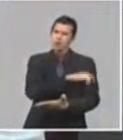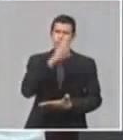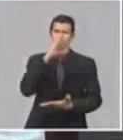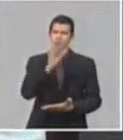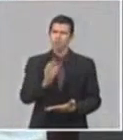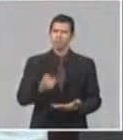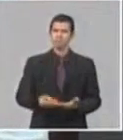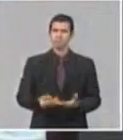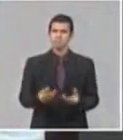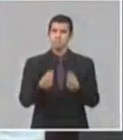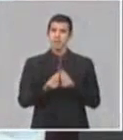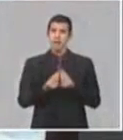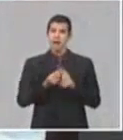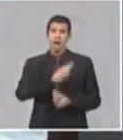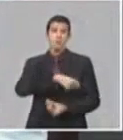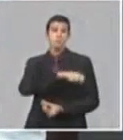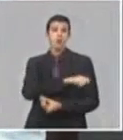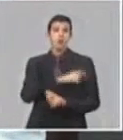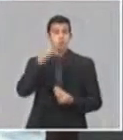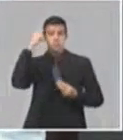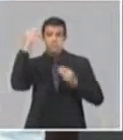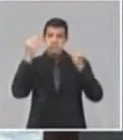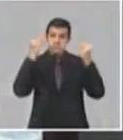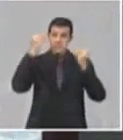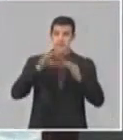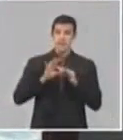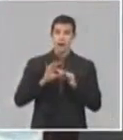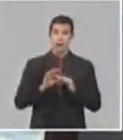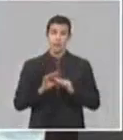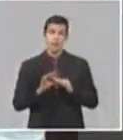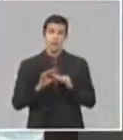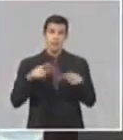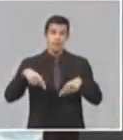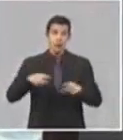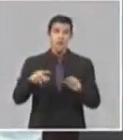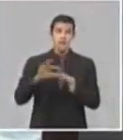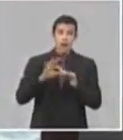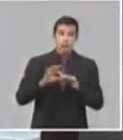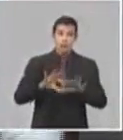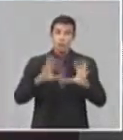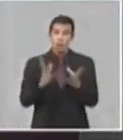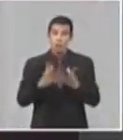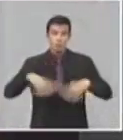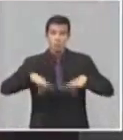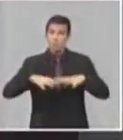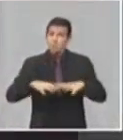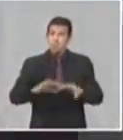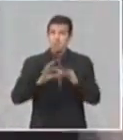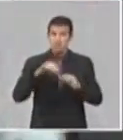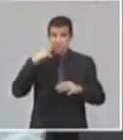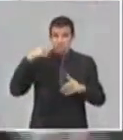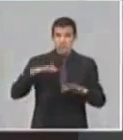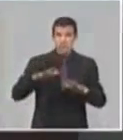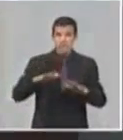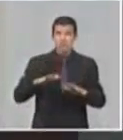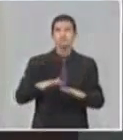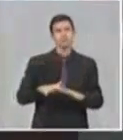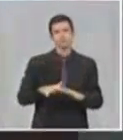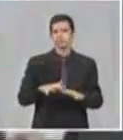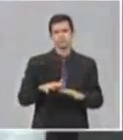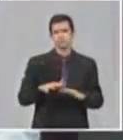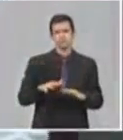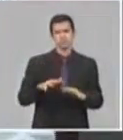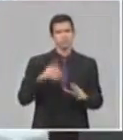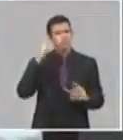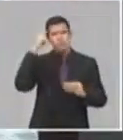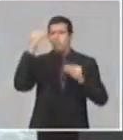empiezas adicional que hay una situación en una situación compleja no lo vaticinó hay una situación compleja desde media de pasado año y todo eso